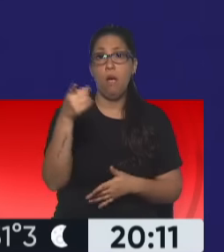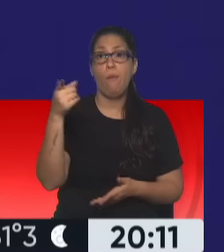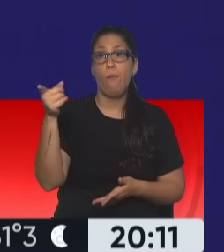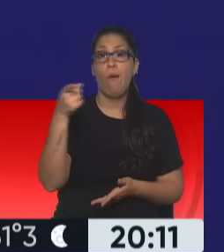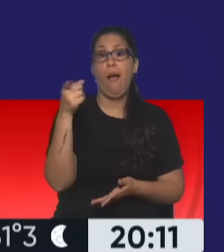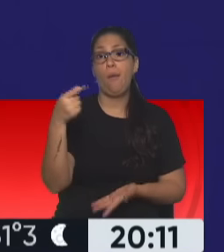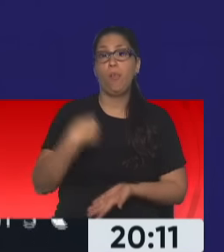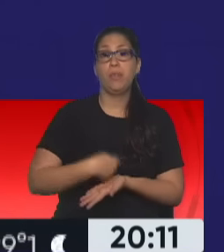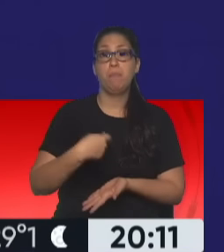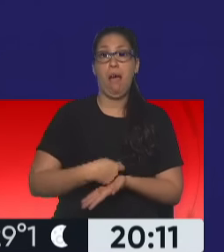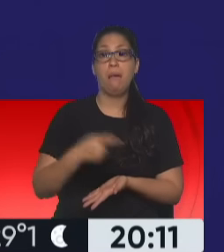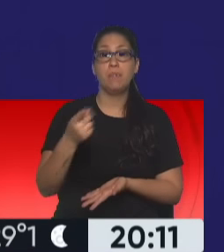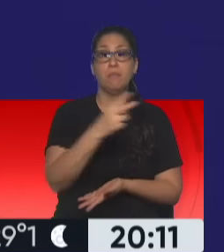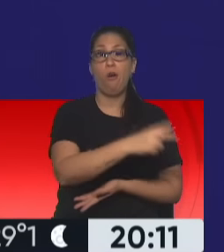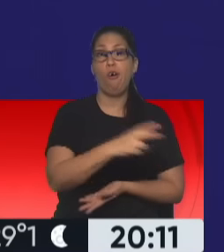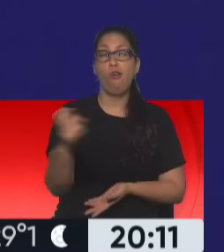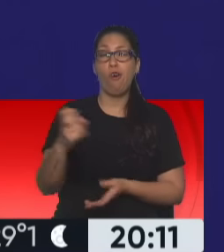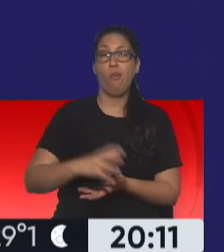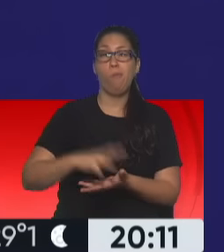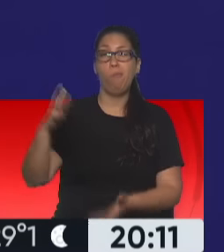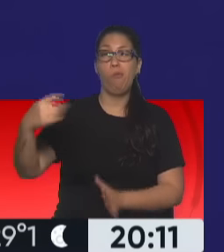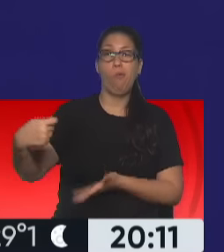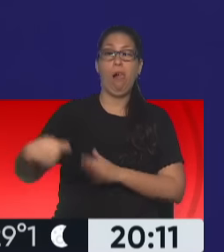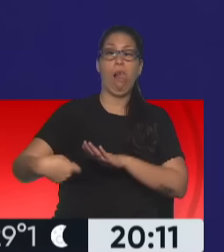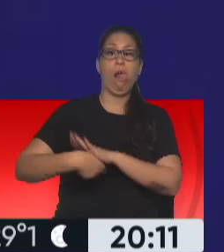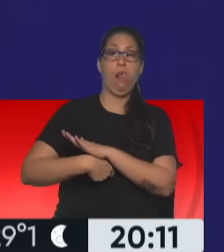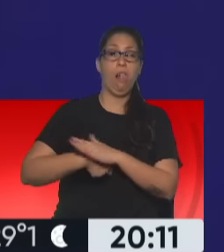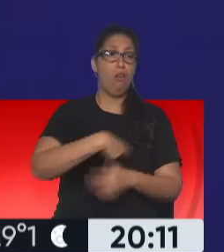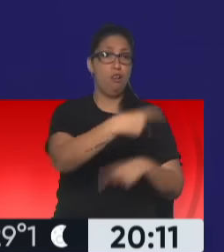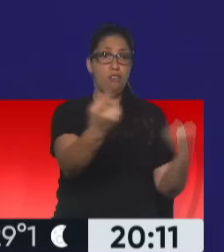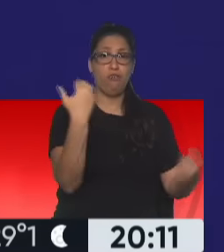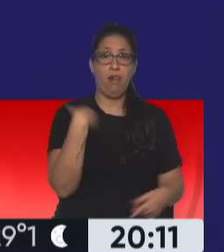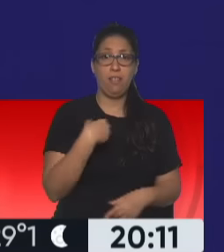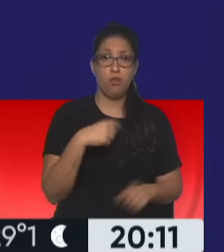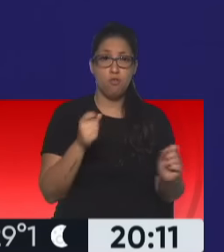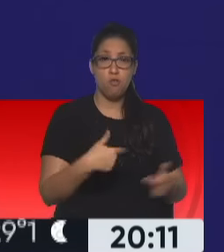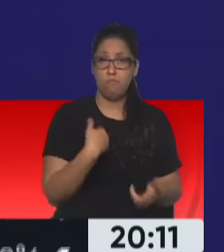digamos, el que se timbió, y, digamos, y los otros argentinos no.